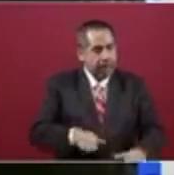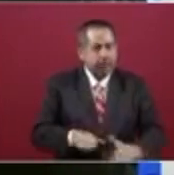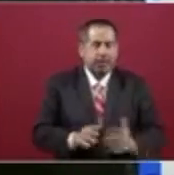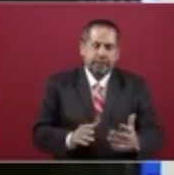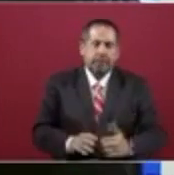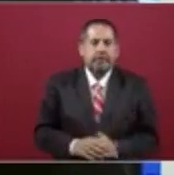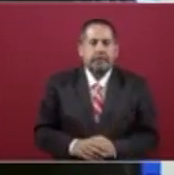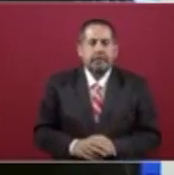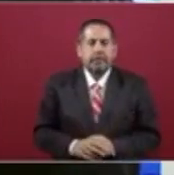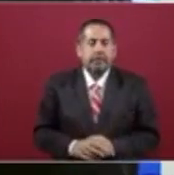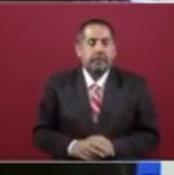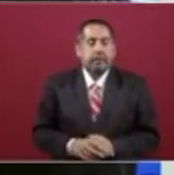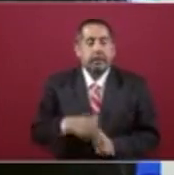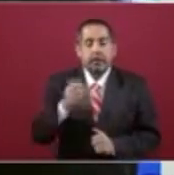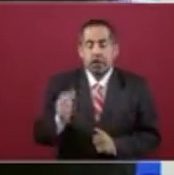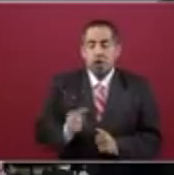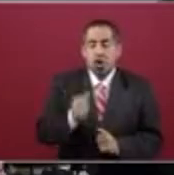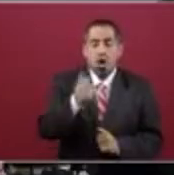8